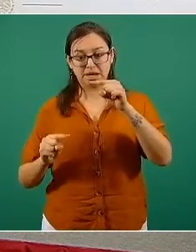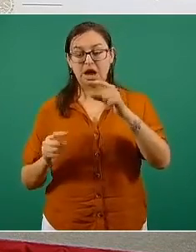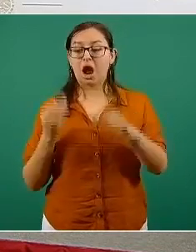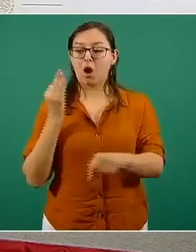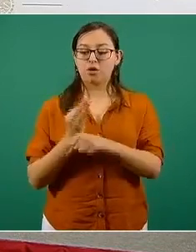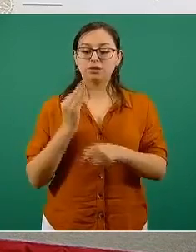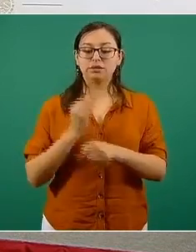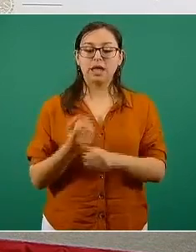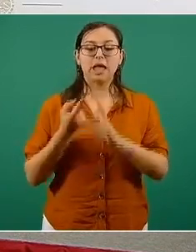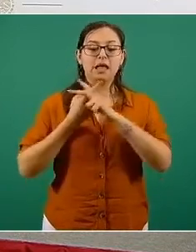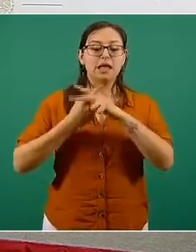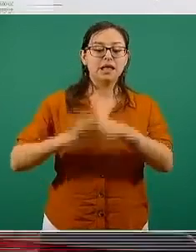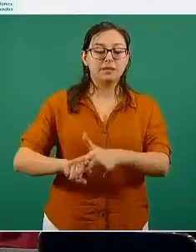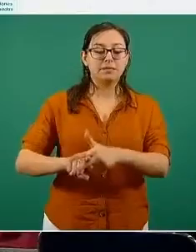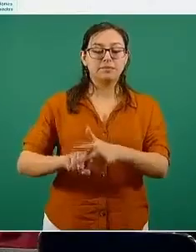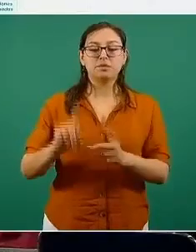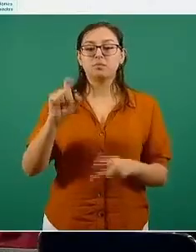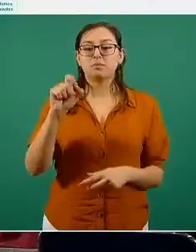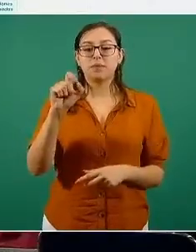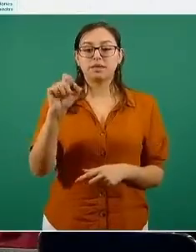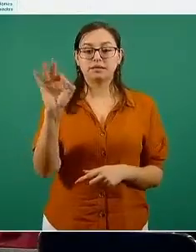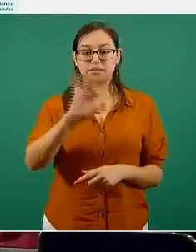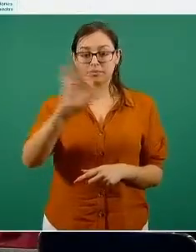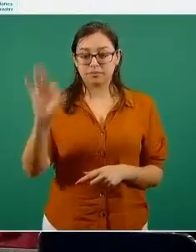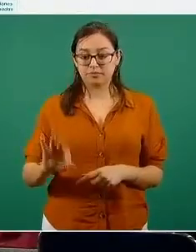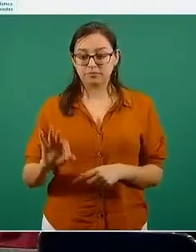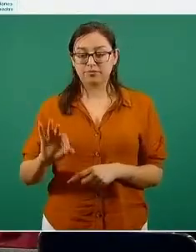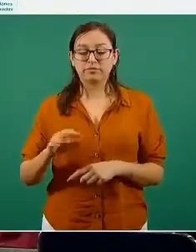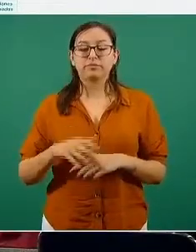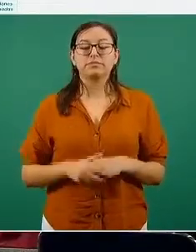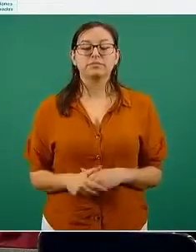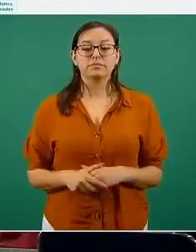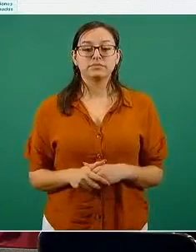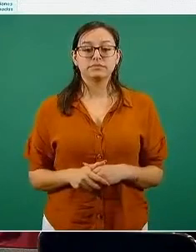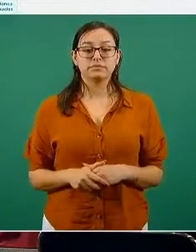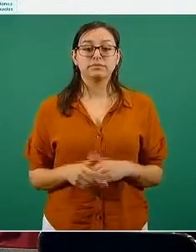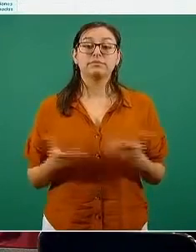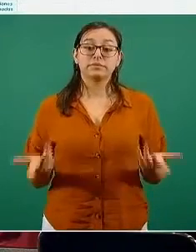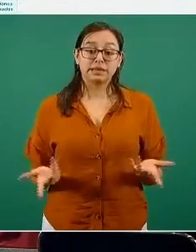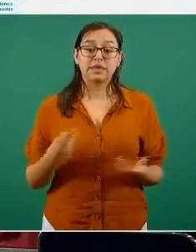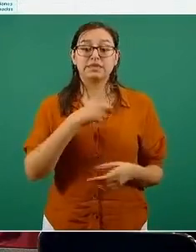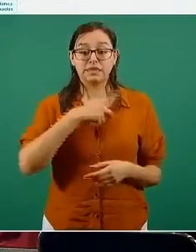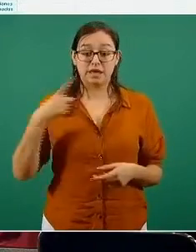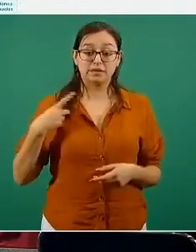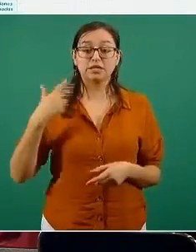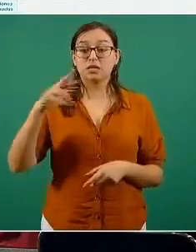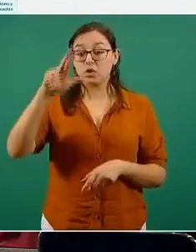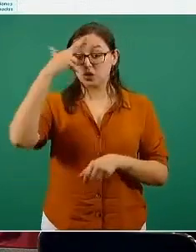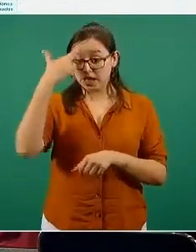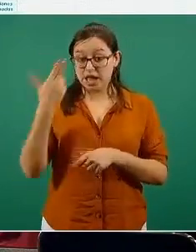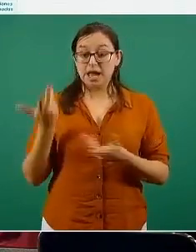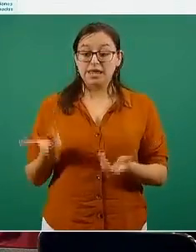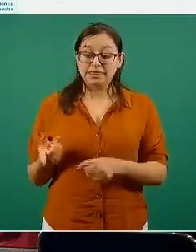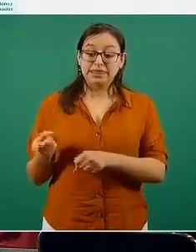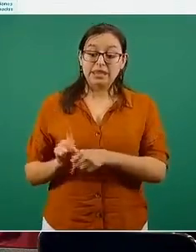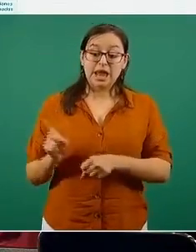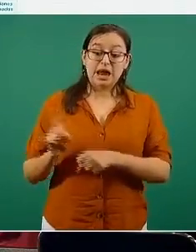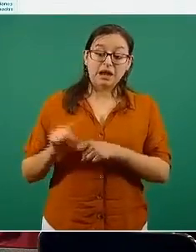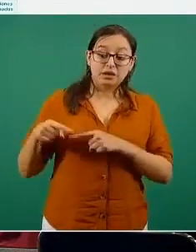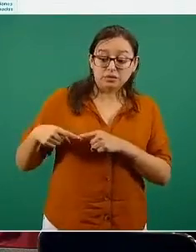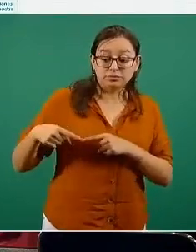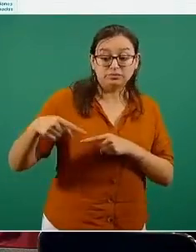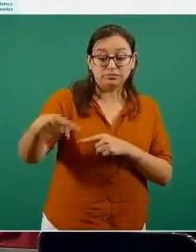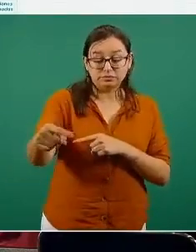de 20% con respecto a la previa, de 3 a la 2, y recuerden que este porcentaje de descenso es posible que se